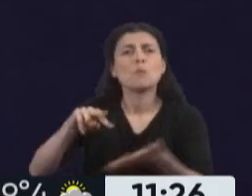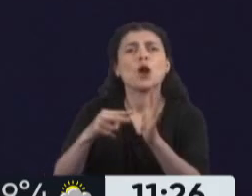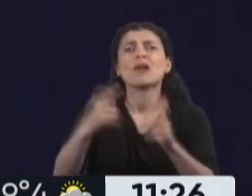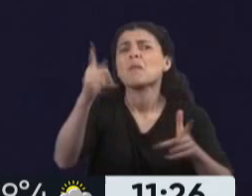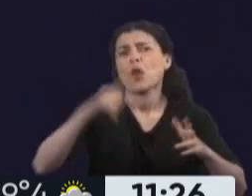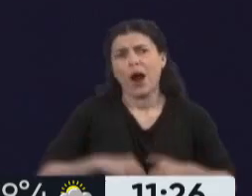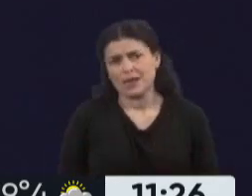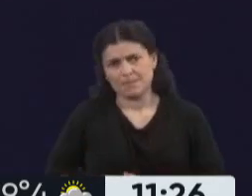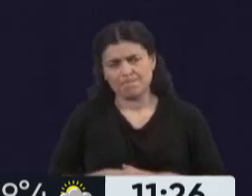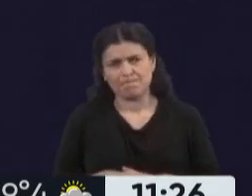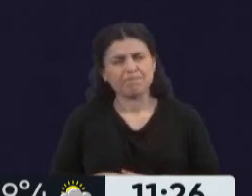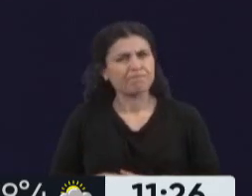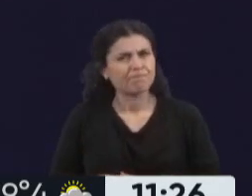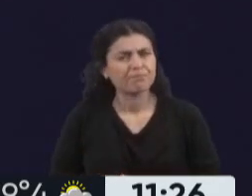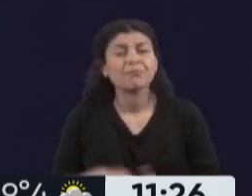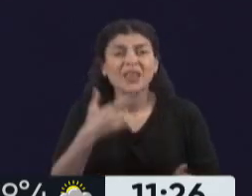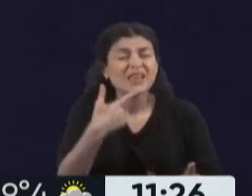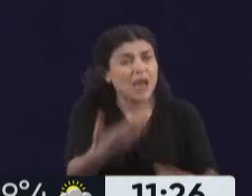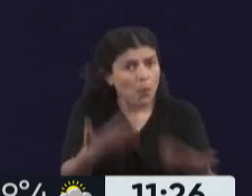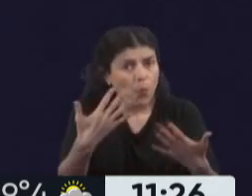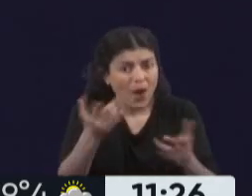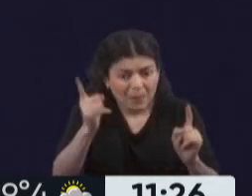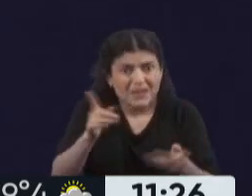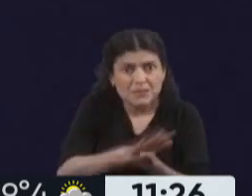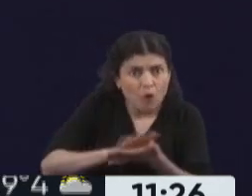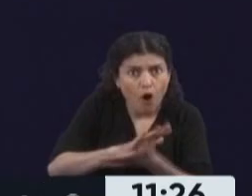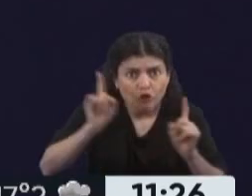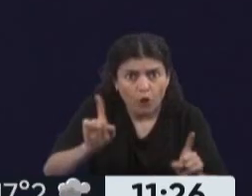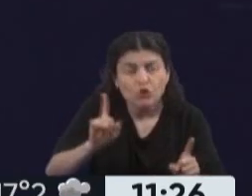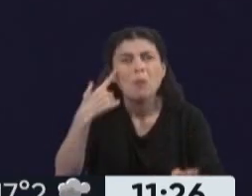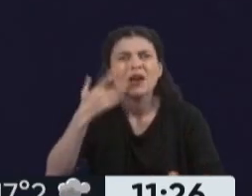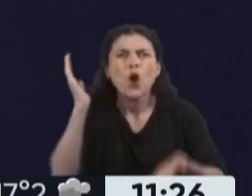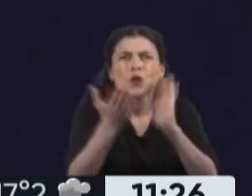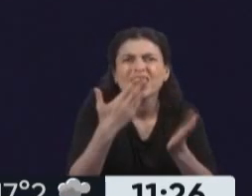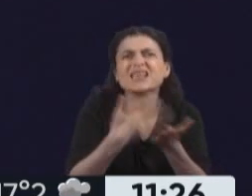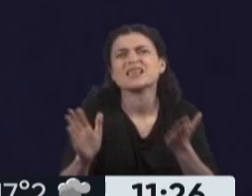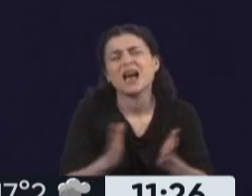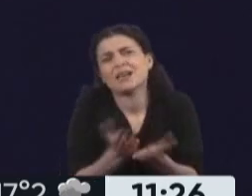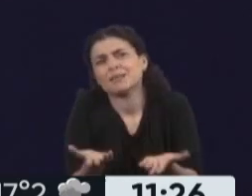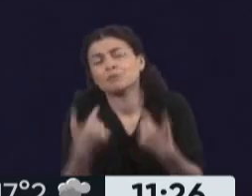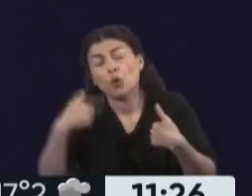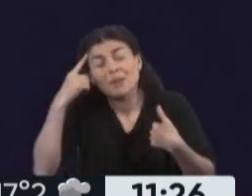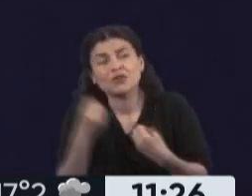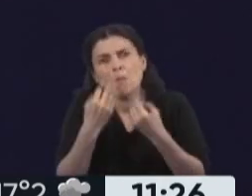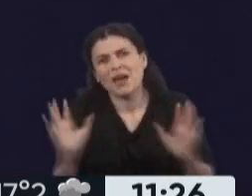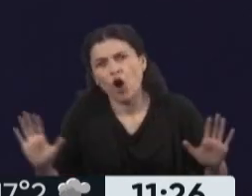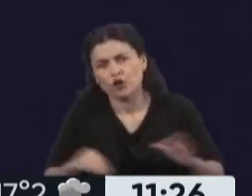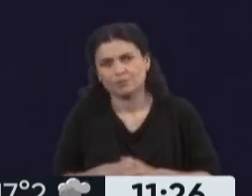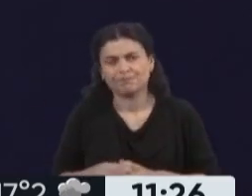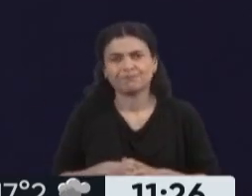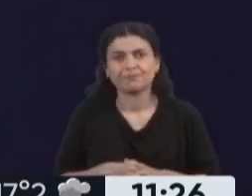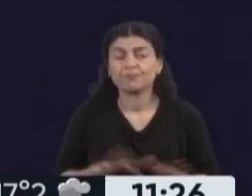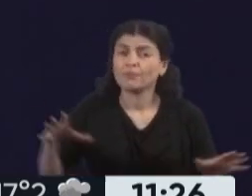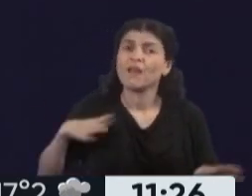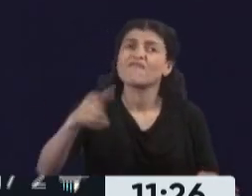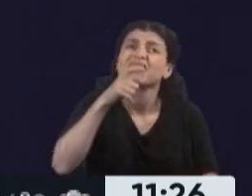pegar, señor Adorni. ¿Cómo? Que está ese logro, pero sin pegar. Sería mejor. Bueno, está bien. Última pregunta. No me respondió por